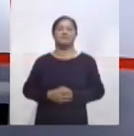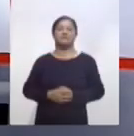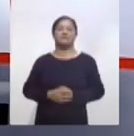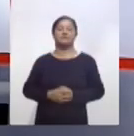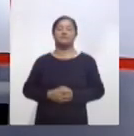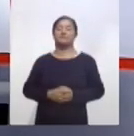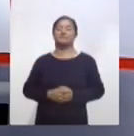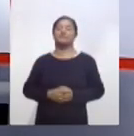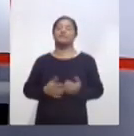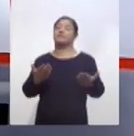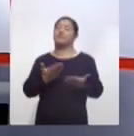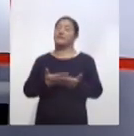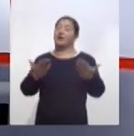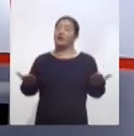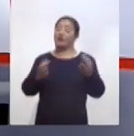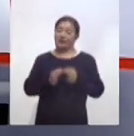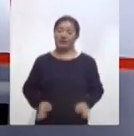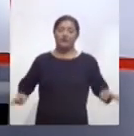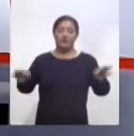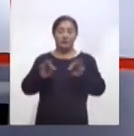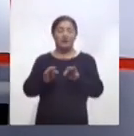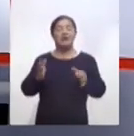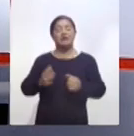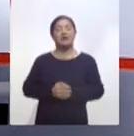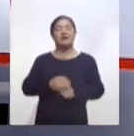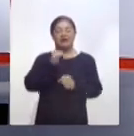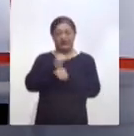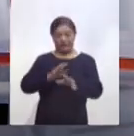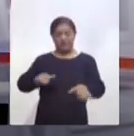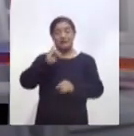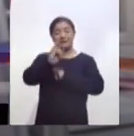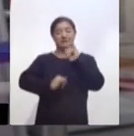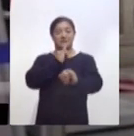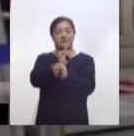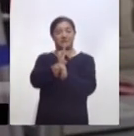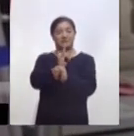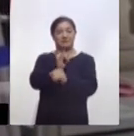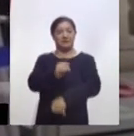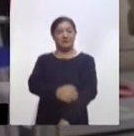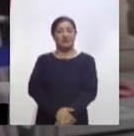Ahora vamos a lo más importante de la información internacional.